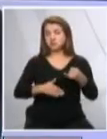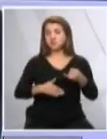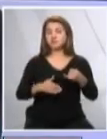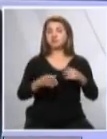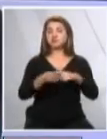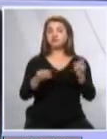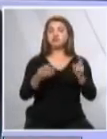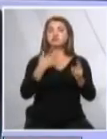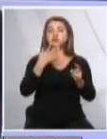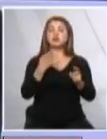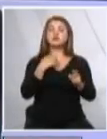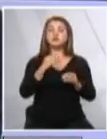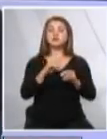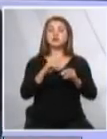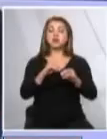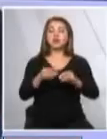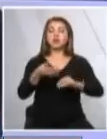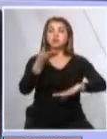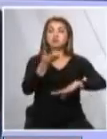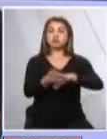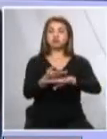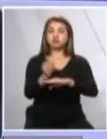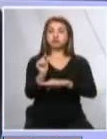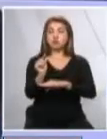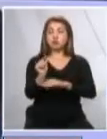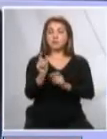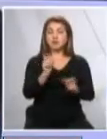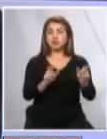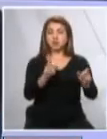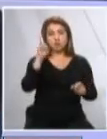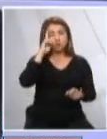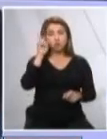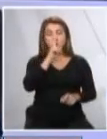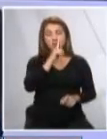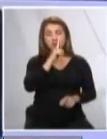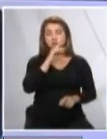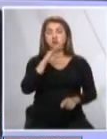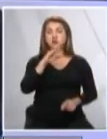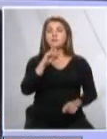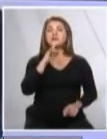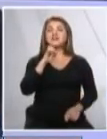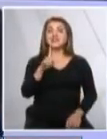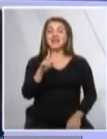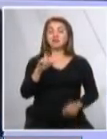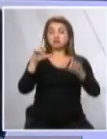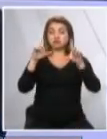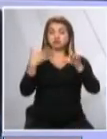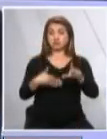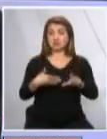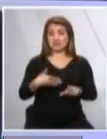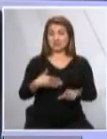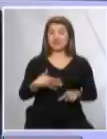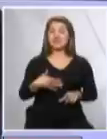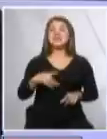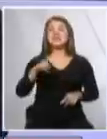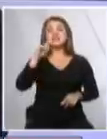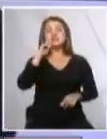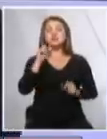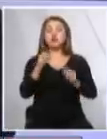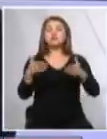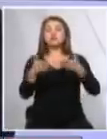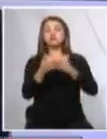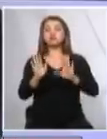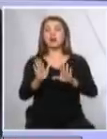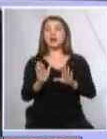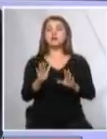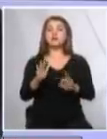descapitalizarse, porque al final están poniendo encima de la mesa los pocos capitales que tienen. Recordemos que el último capital relevante, el único que me parecía significativo y que podía detener todo este